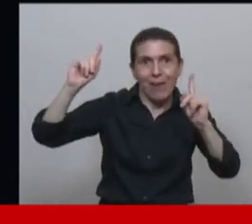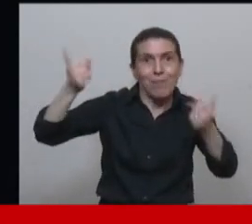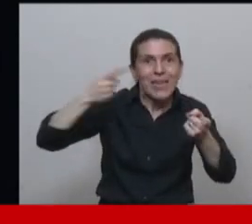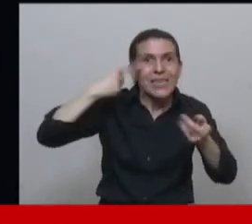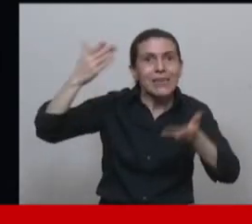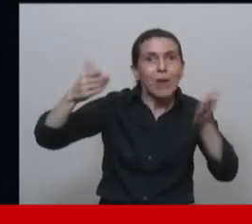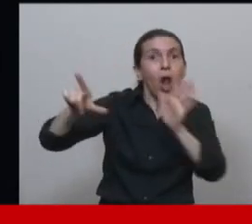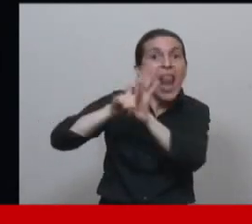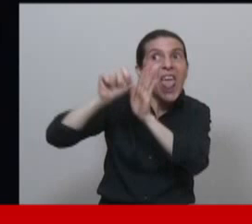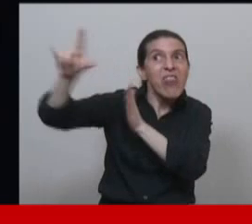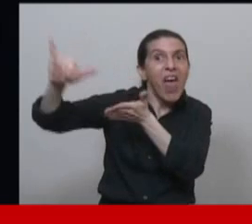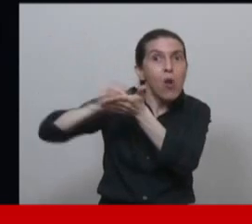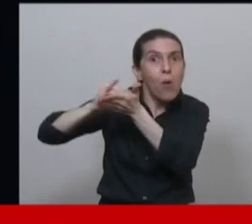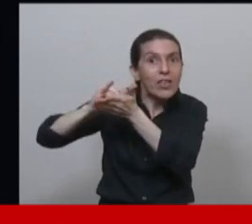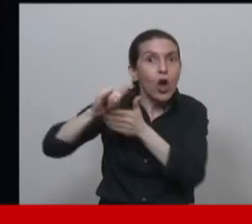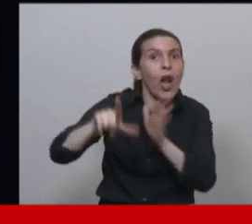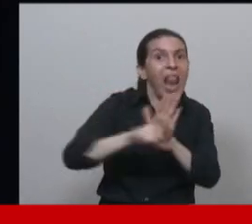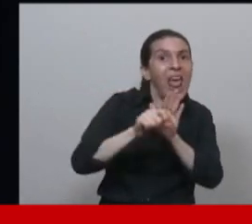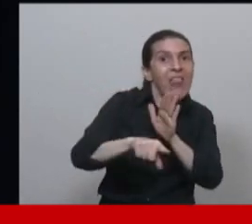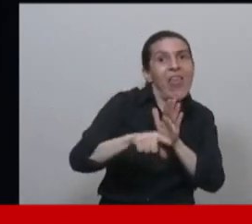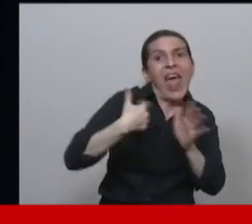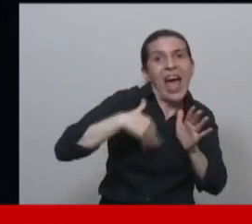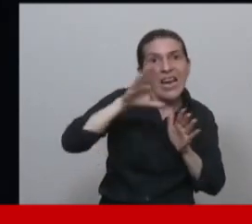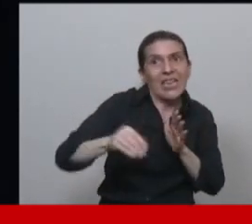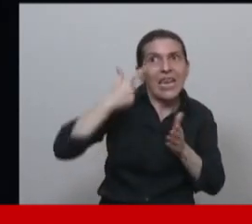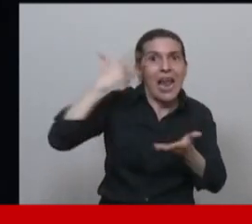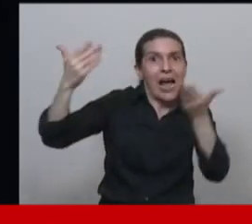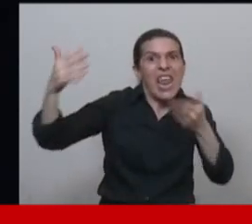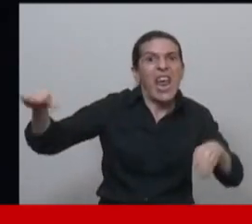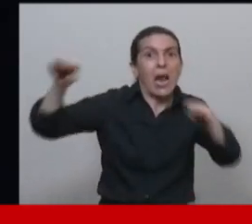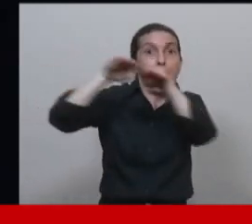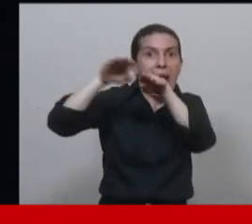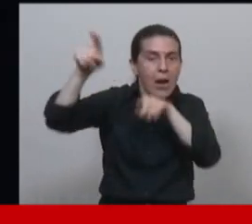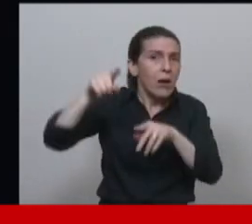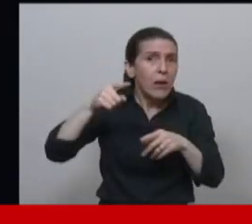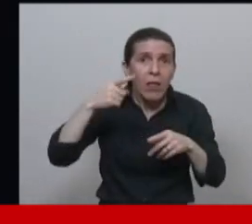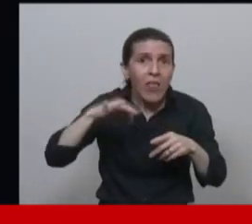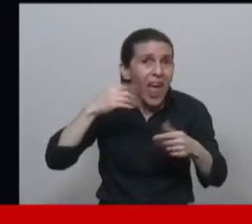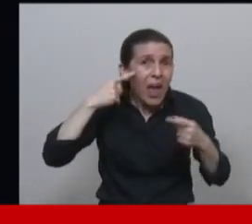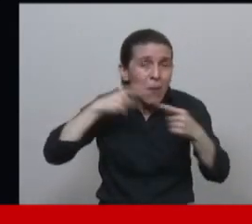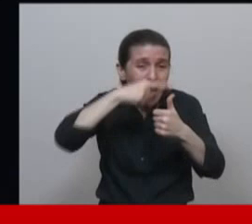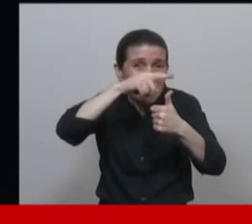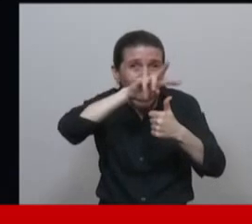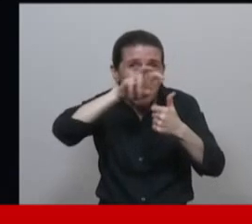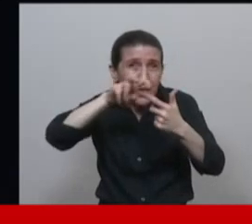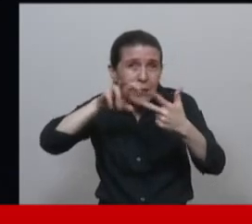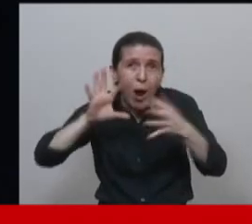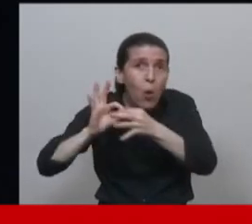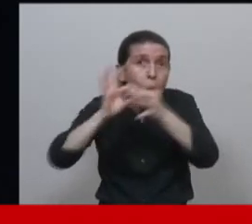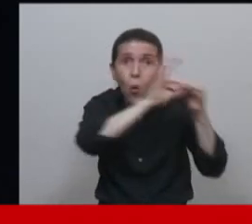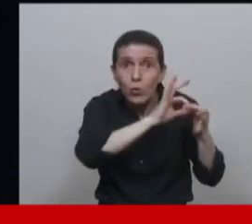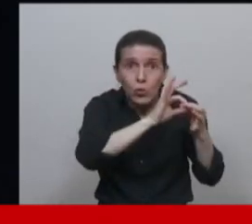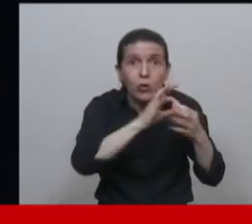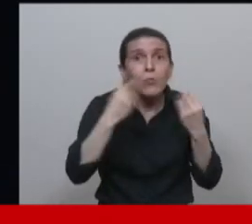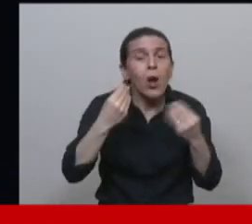canje de la ley de Nueva York y al canje de la ley local. Todo esto hay que verlo en su conjunto. Es muy importante también el hecho de que se